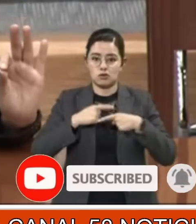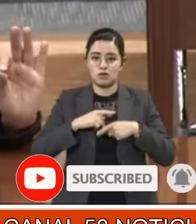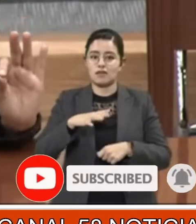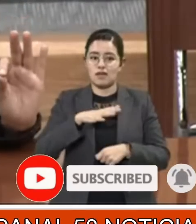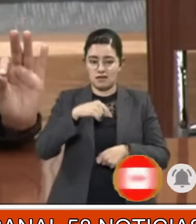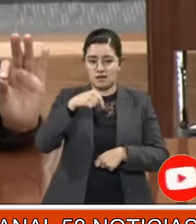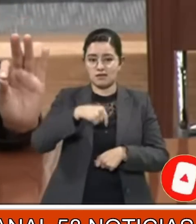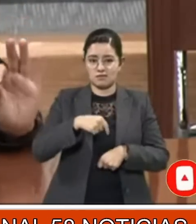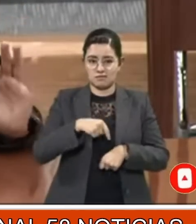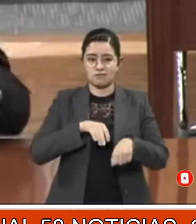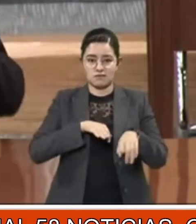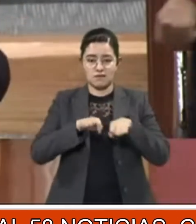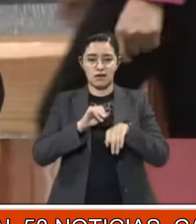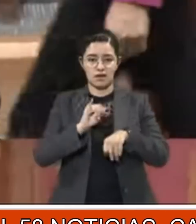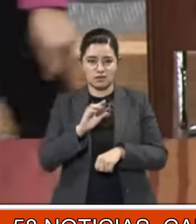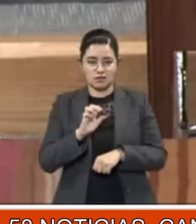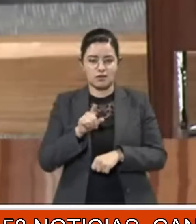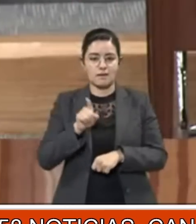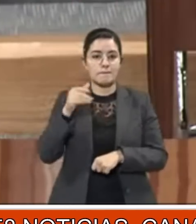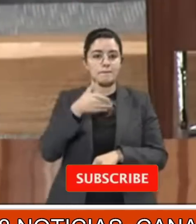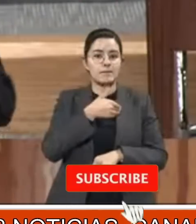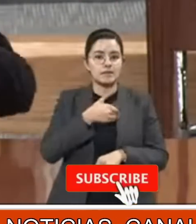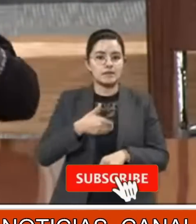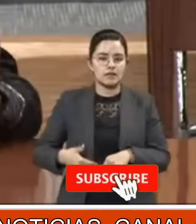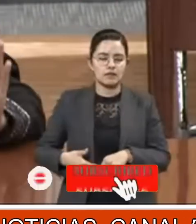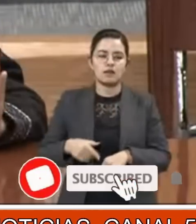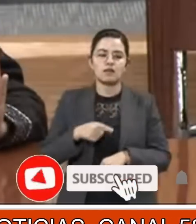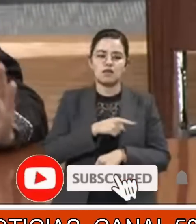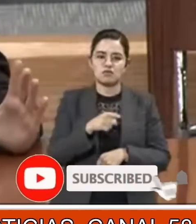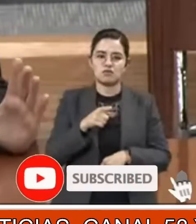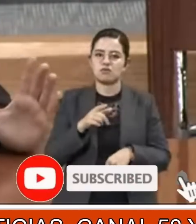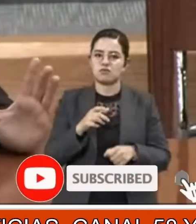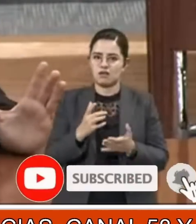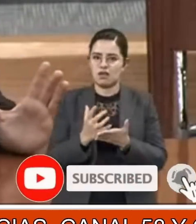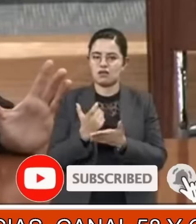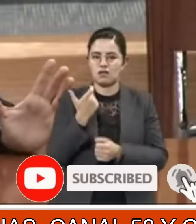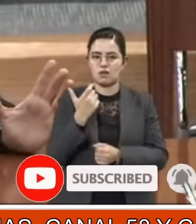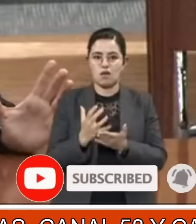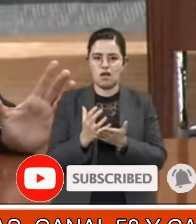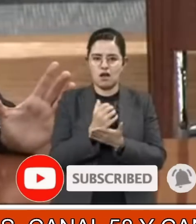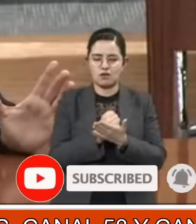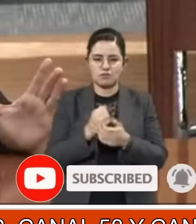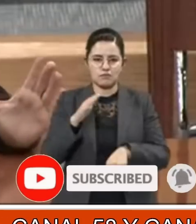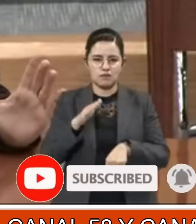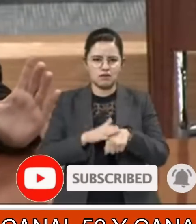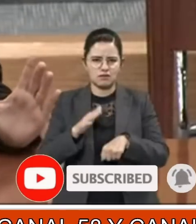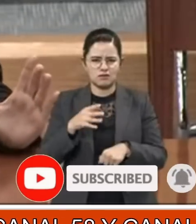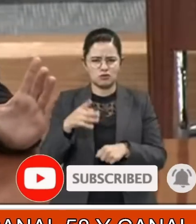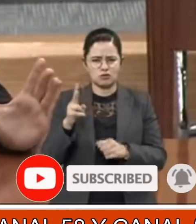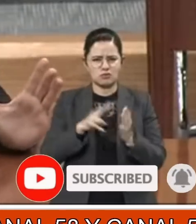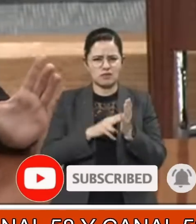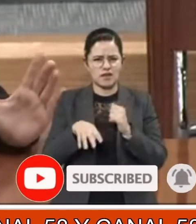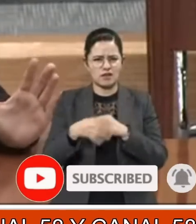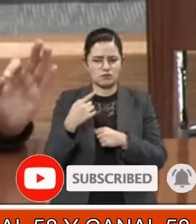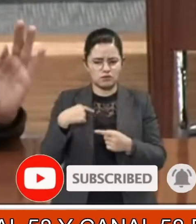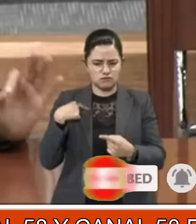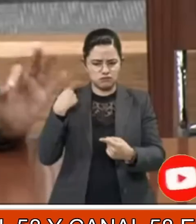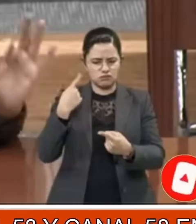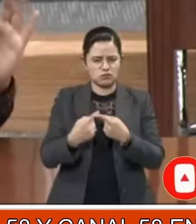en Coahuila, en Sonora y en Guanajuato. El organigrama del INE está inflado de